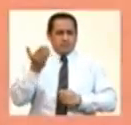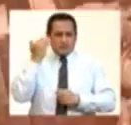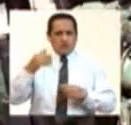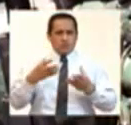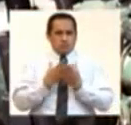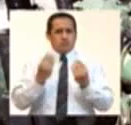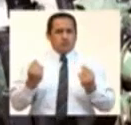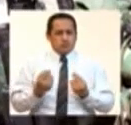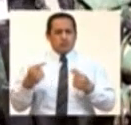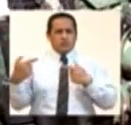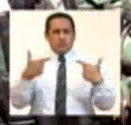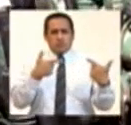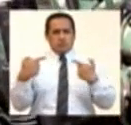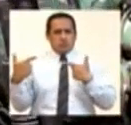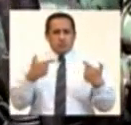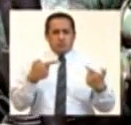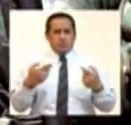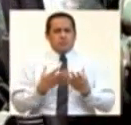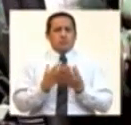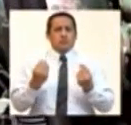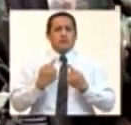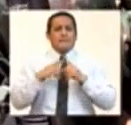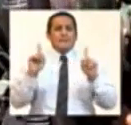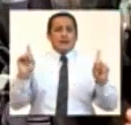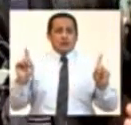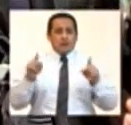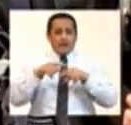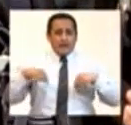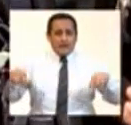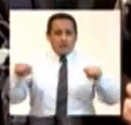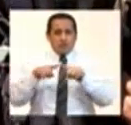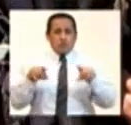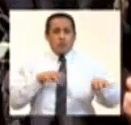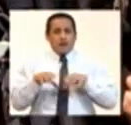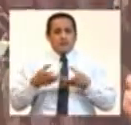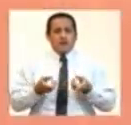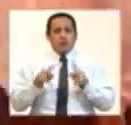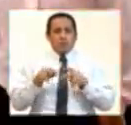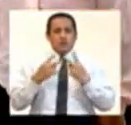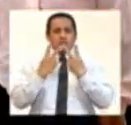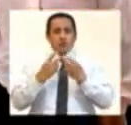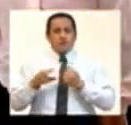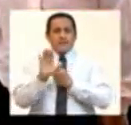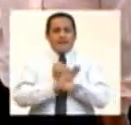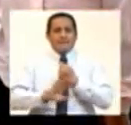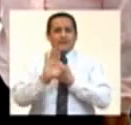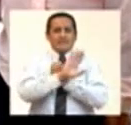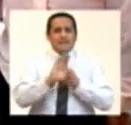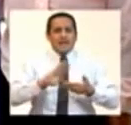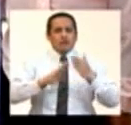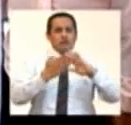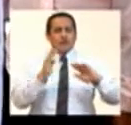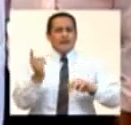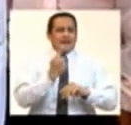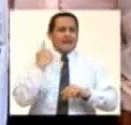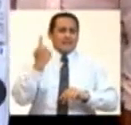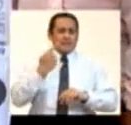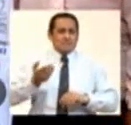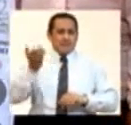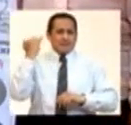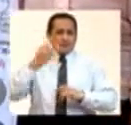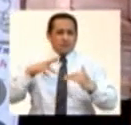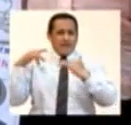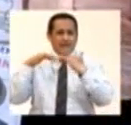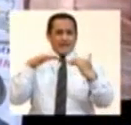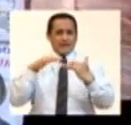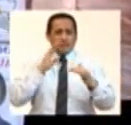cometen excesos, ¿no? Un fuego cruzado. Pero los comete cuando actúa en defensa de la sociedad en una